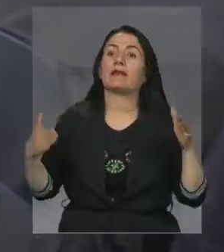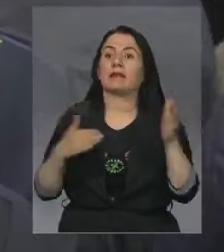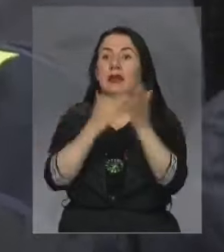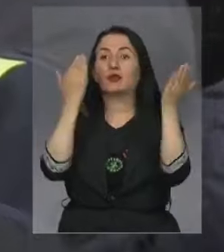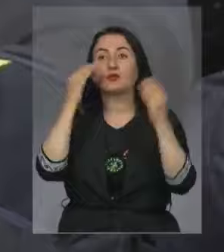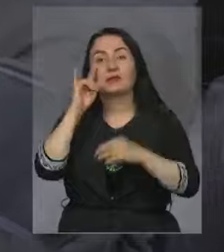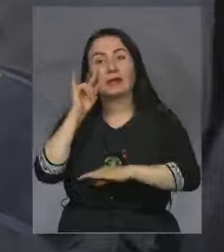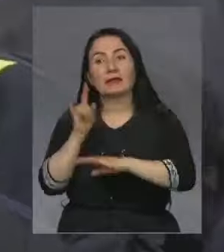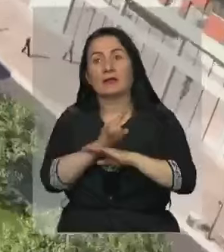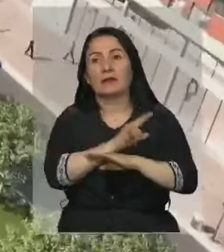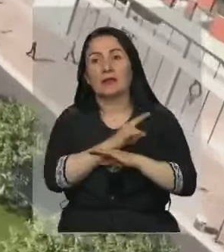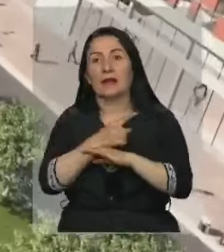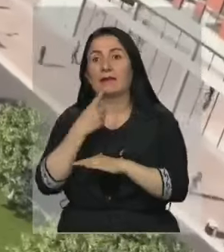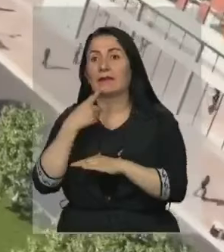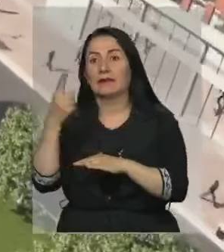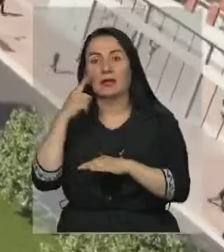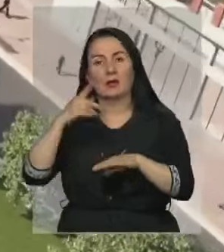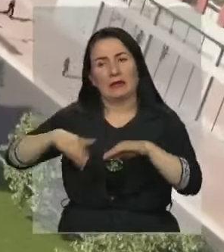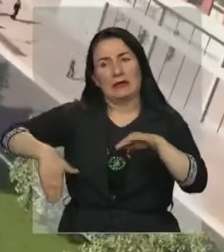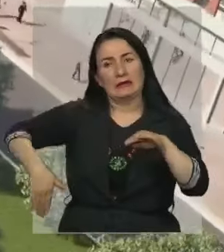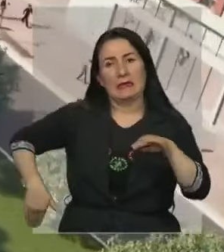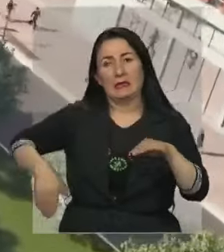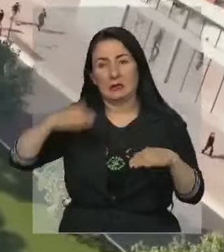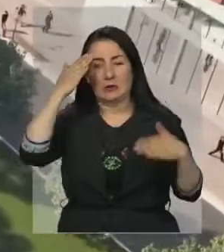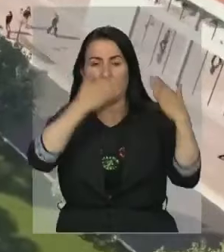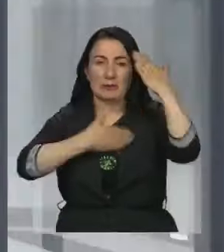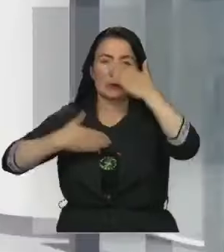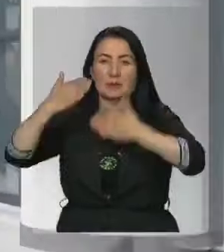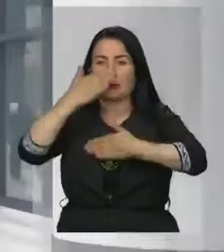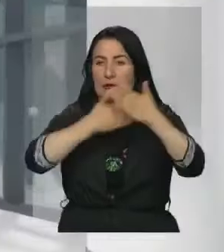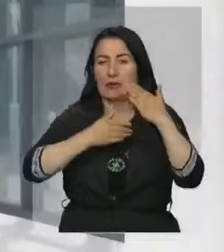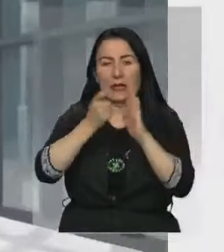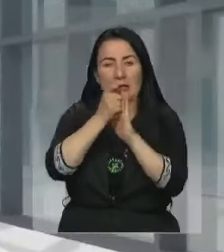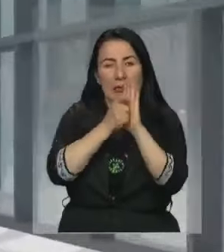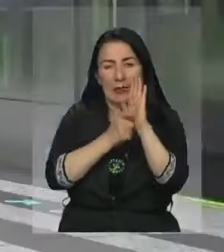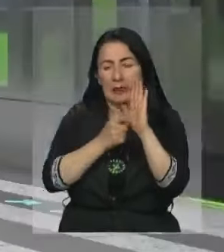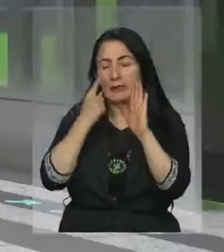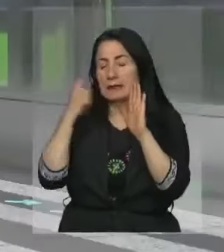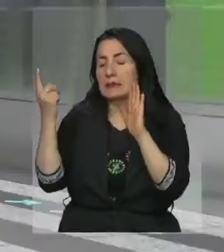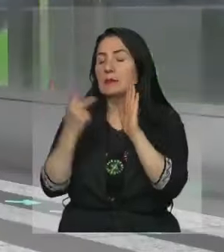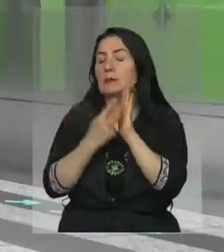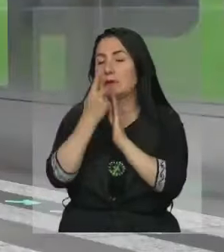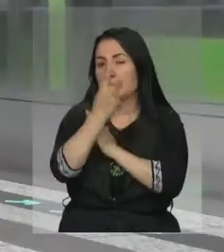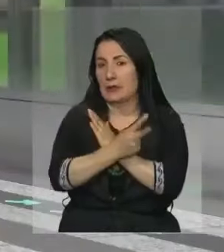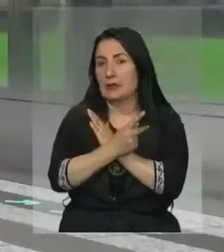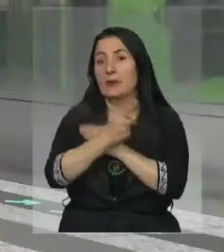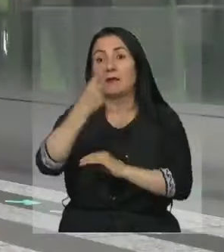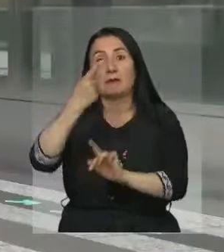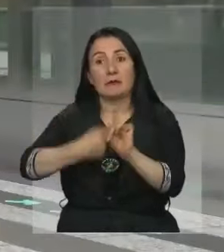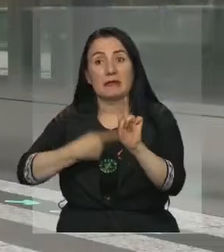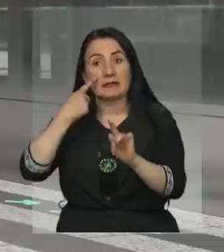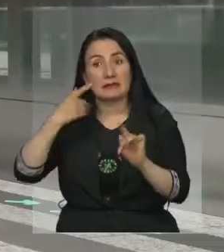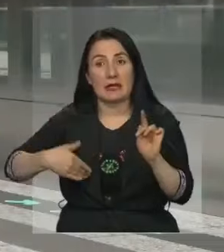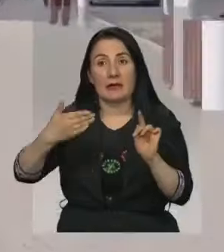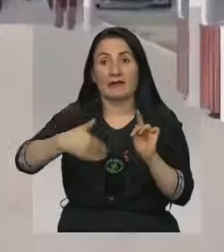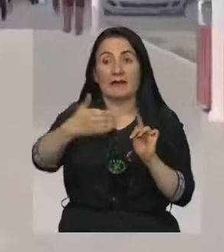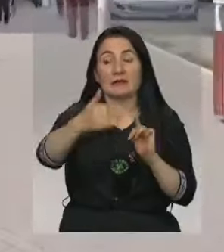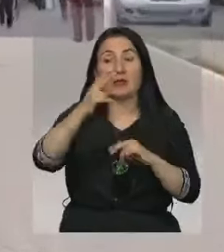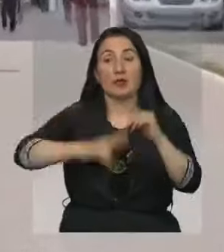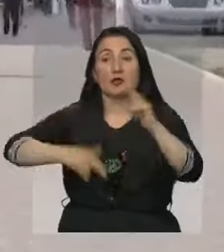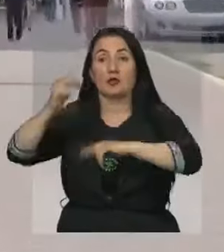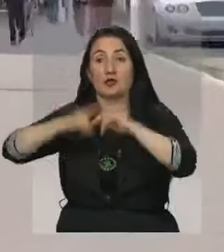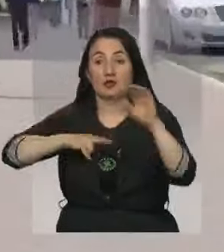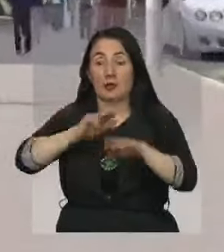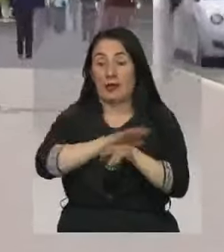interventoría, que indicó que hay retrasos en los estudios y diseños en detalle del proyecto. A finales del mes se avanzará con la construcción de las rampas